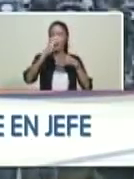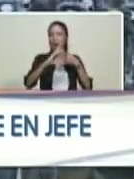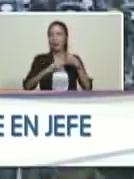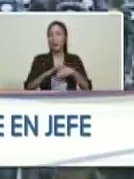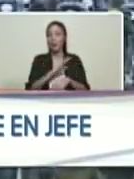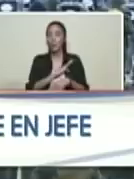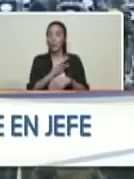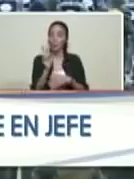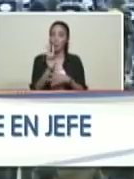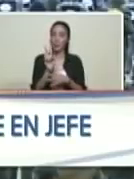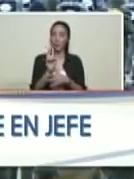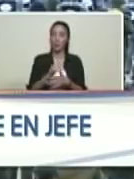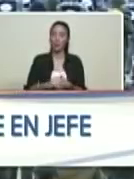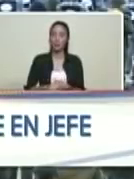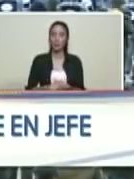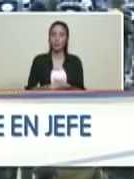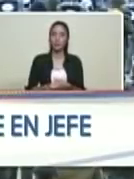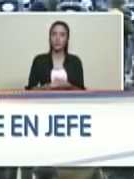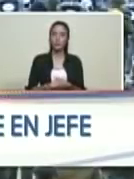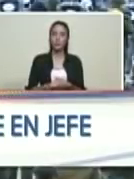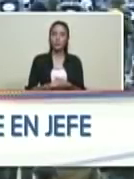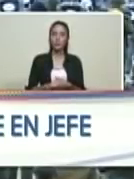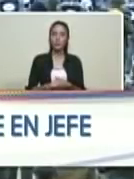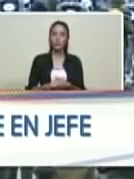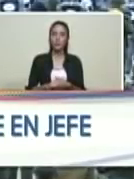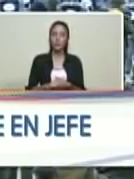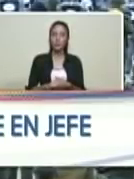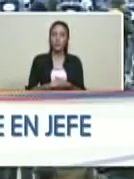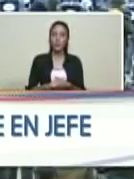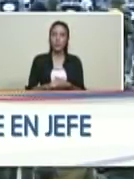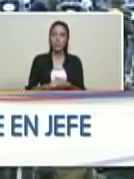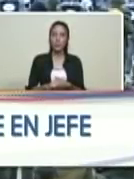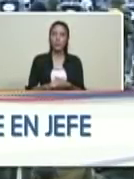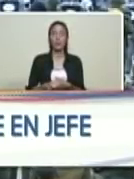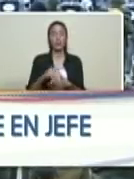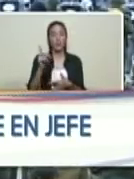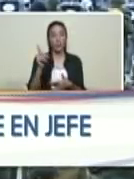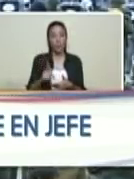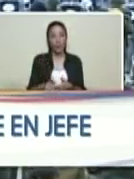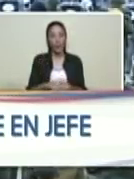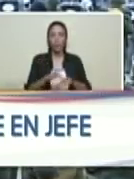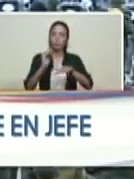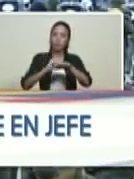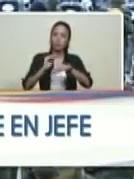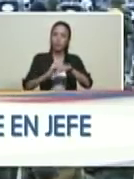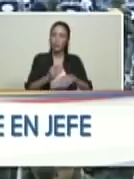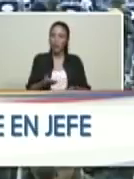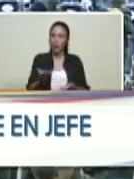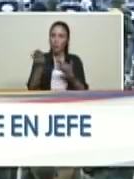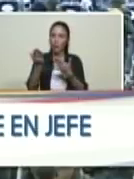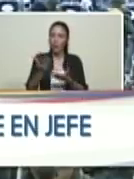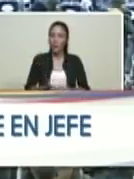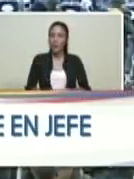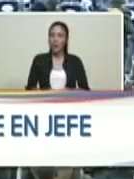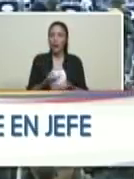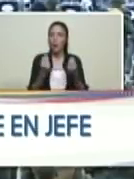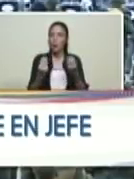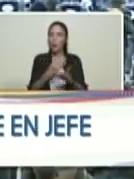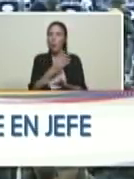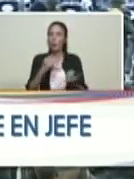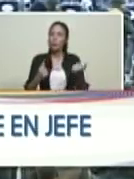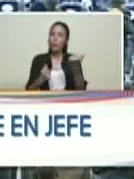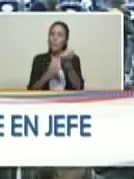por tan imposible causa ratificamos solemnemente ante usted nuestro carácter bolivariano